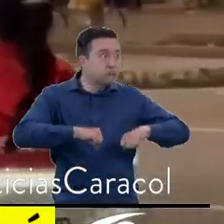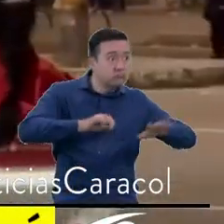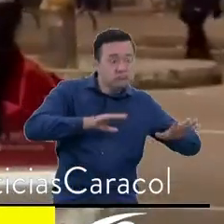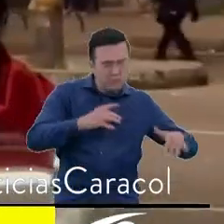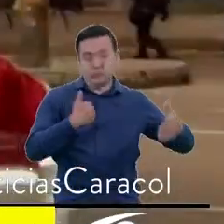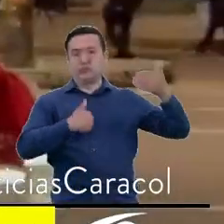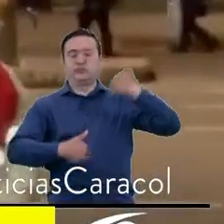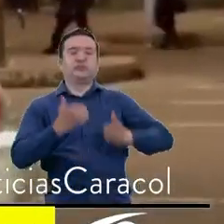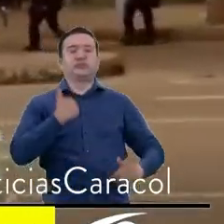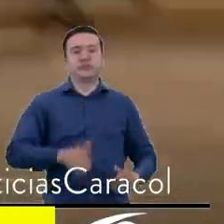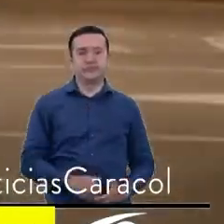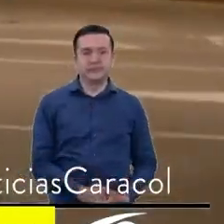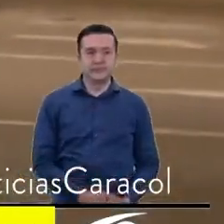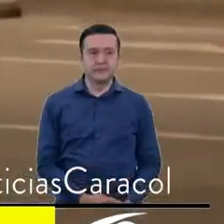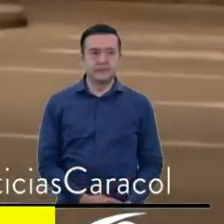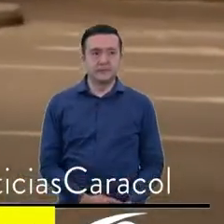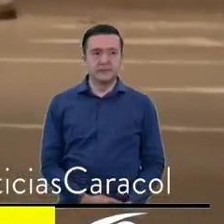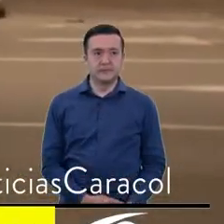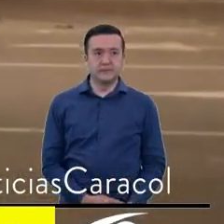lesionada.